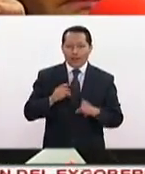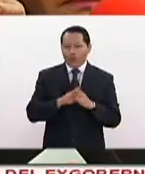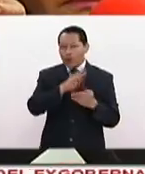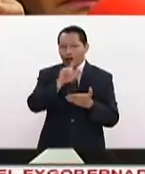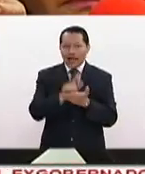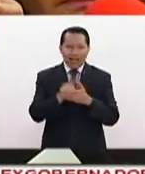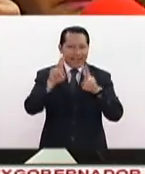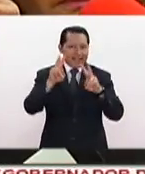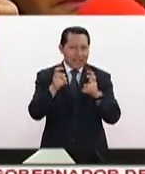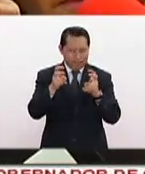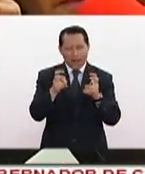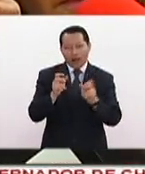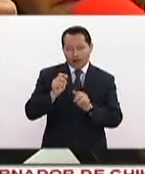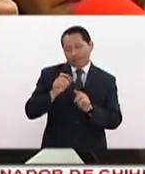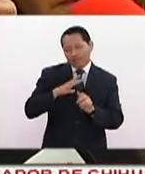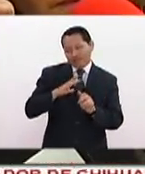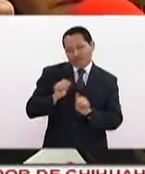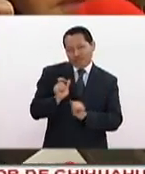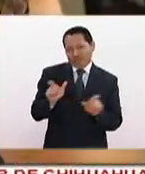en materia de seguridad interior.